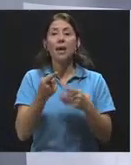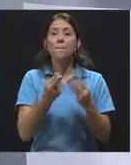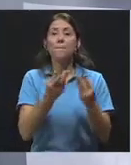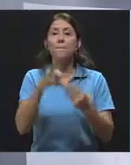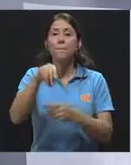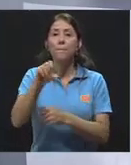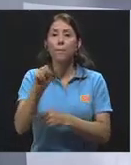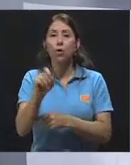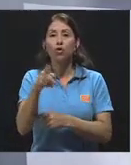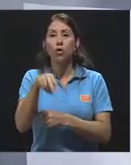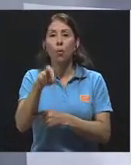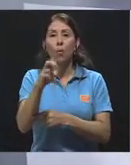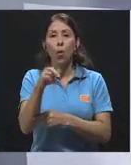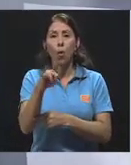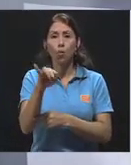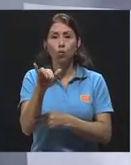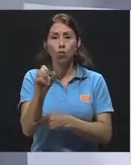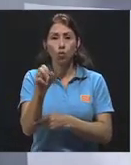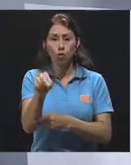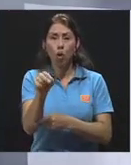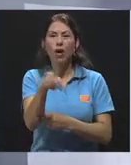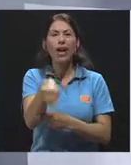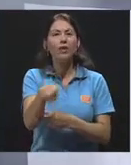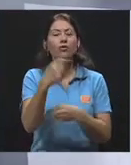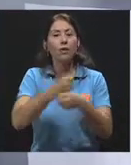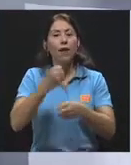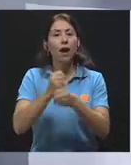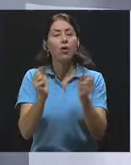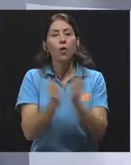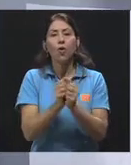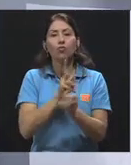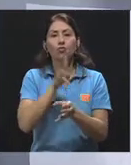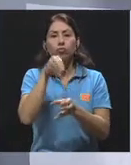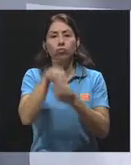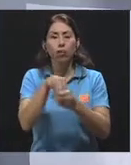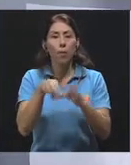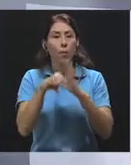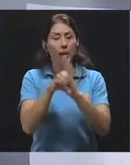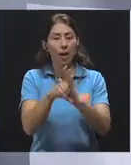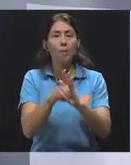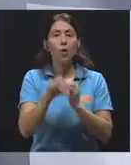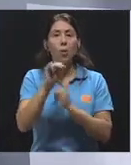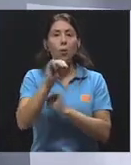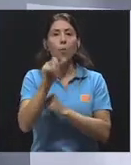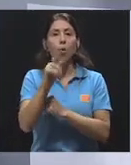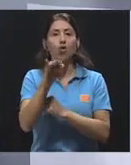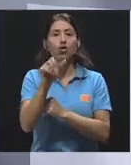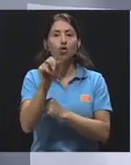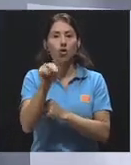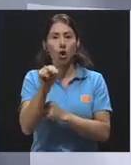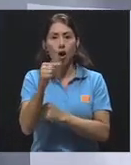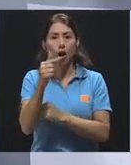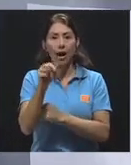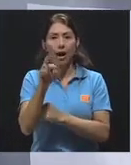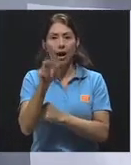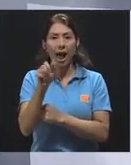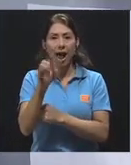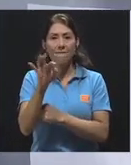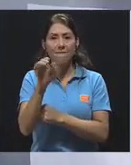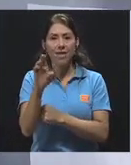todo lo que es composición. Entonces, digamos, todo lo que es como animación 2D, lo que es motion graphics,